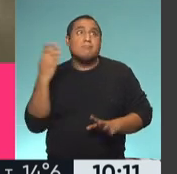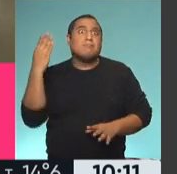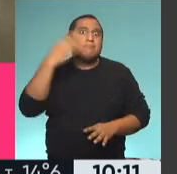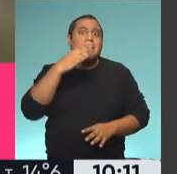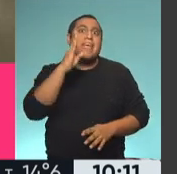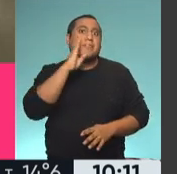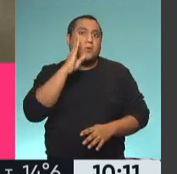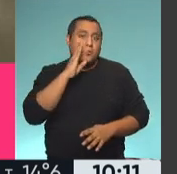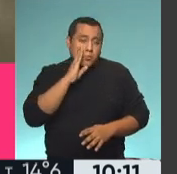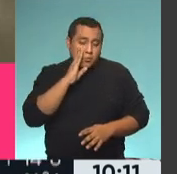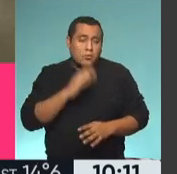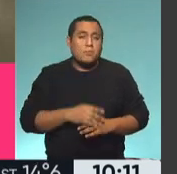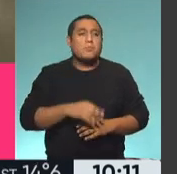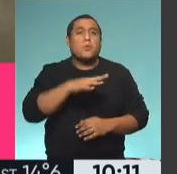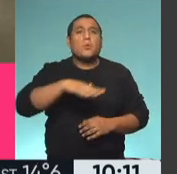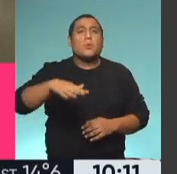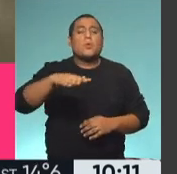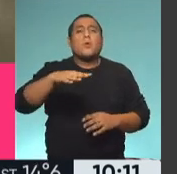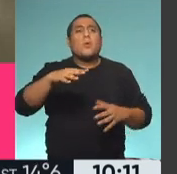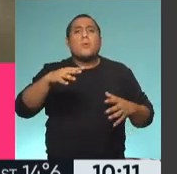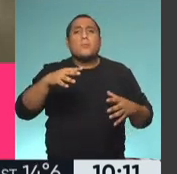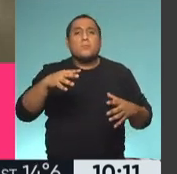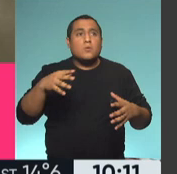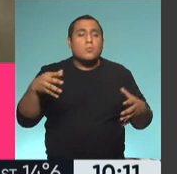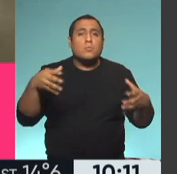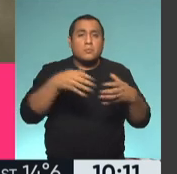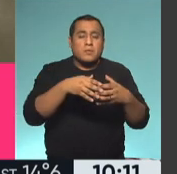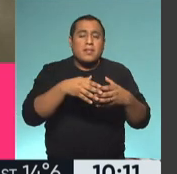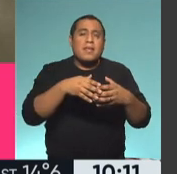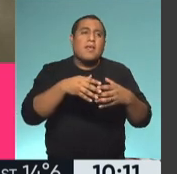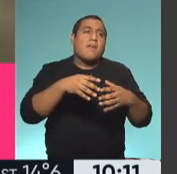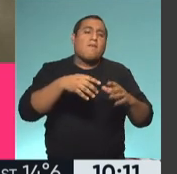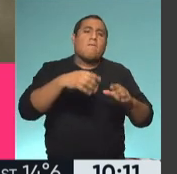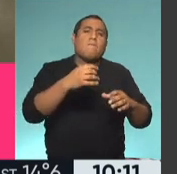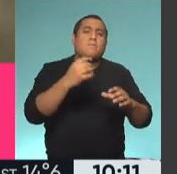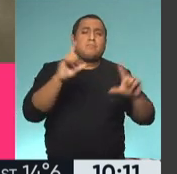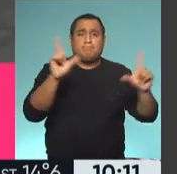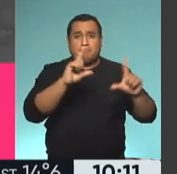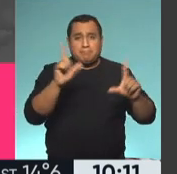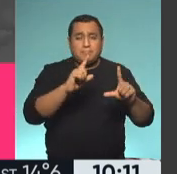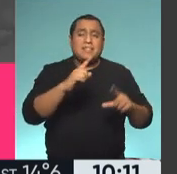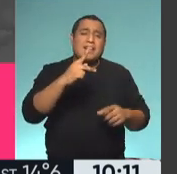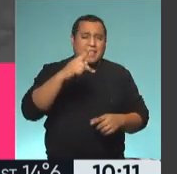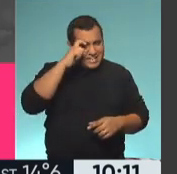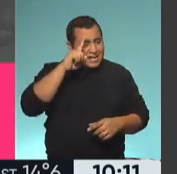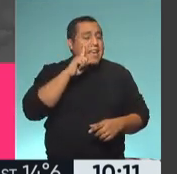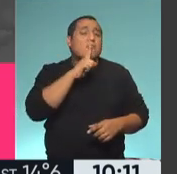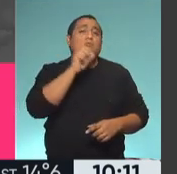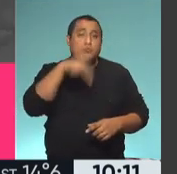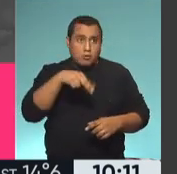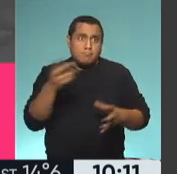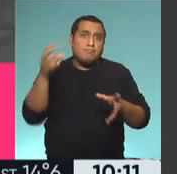Unidos, enrolándose en la troupe de los estudios Keaton, y fue entonces en el rodaje de la